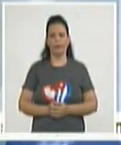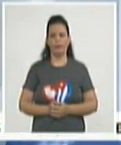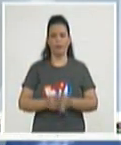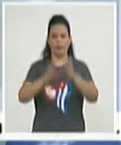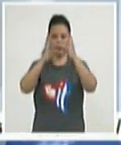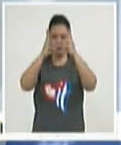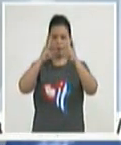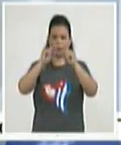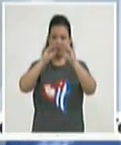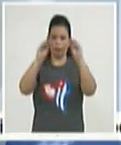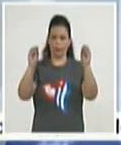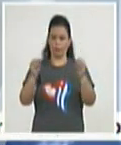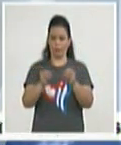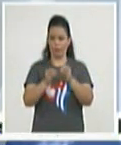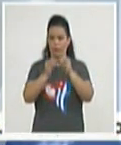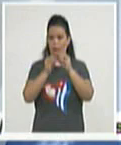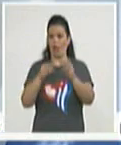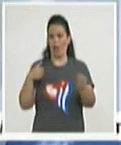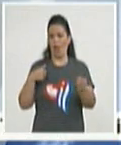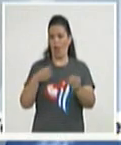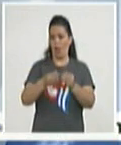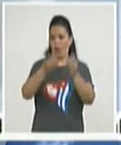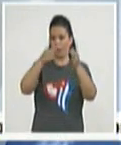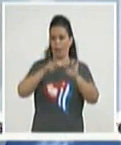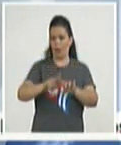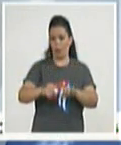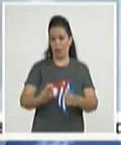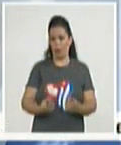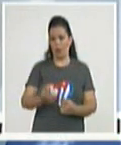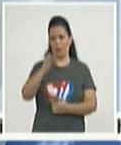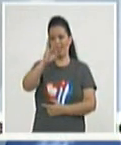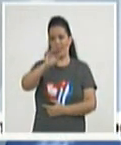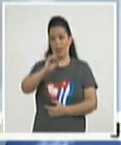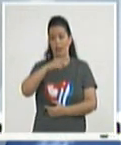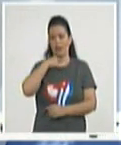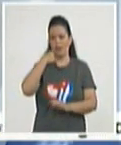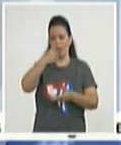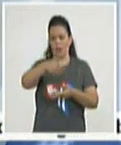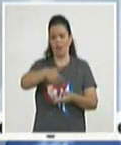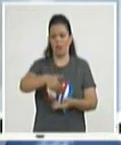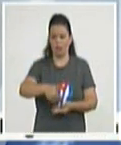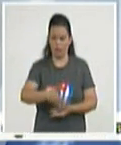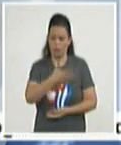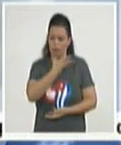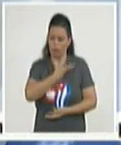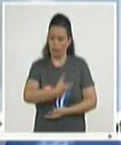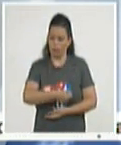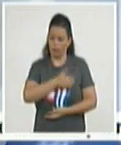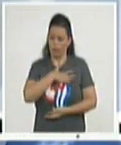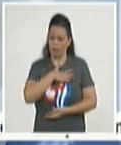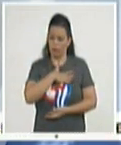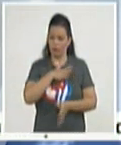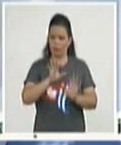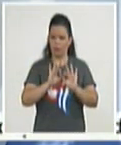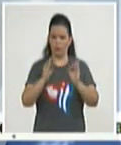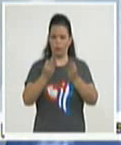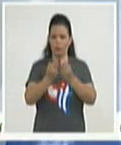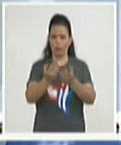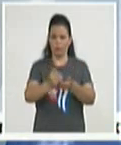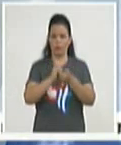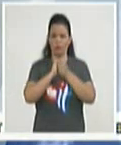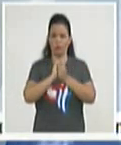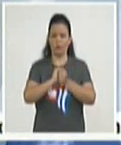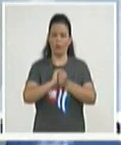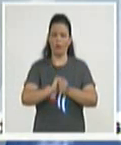ya, con los 70 fallecidos que informamos y lamentamos, y reiteramos las condolencias a sus familiares y